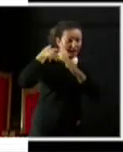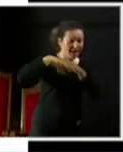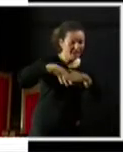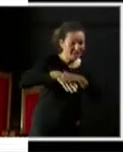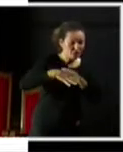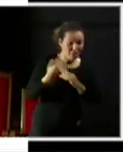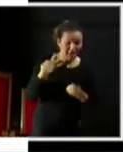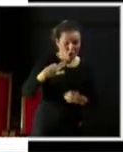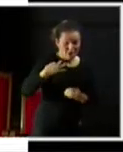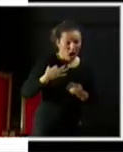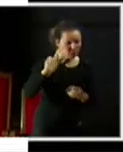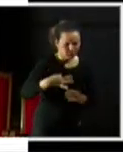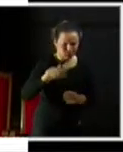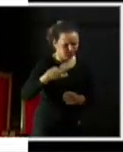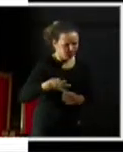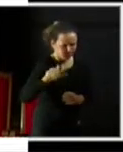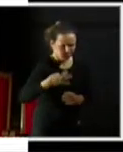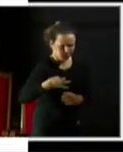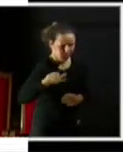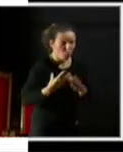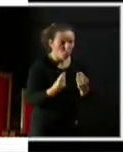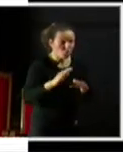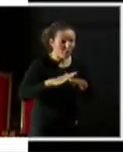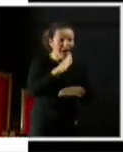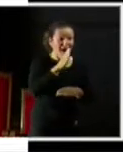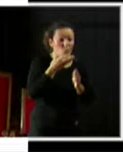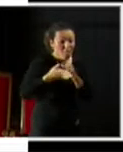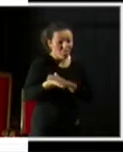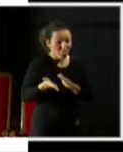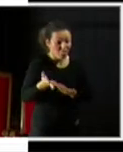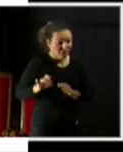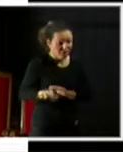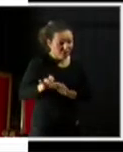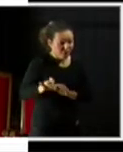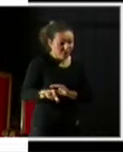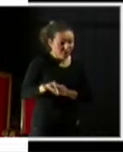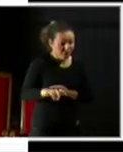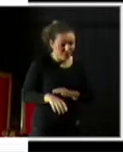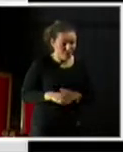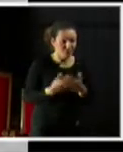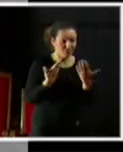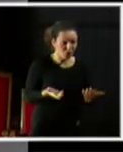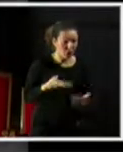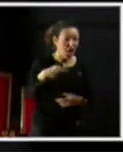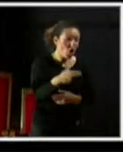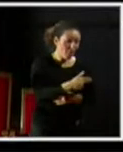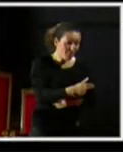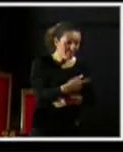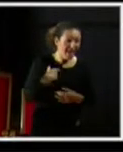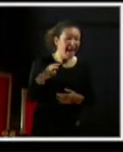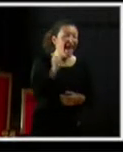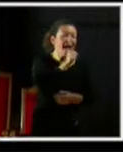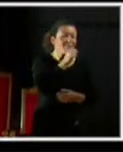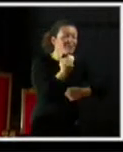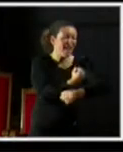y expulsar ese agua por eso precisamente no necesitan beber lo que decía el villancico está equivocado los peces de agua dulce no bebe yo he puesto en hacer